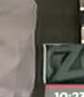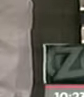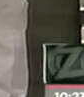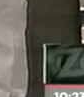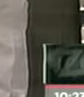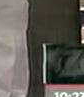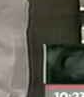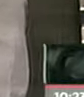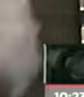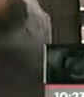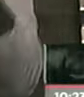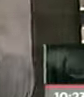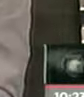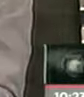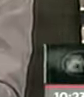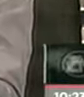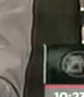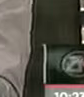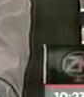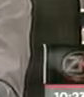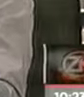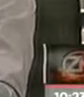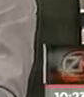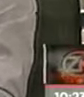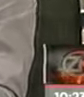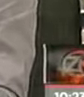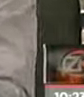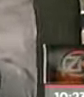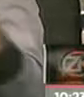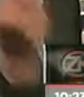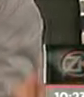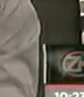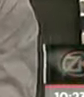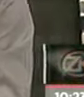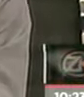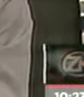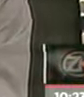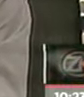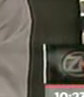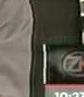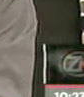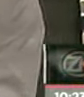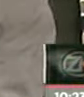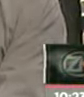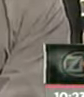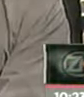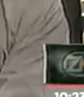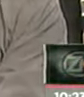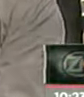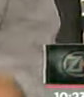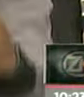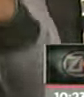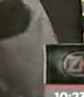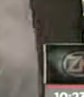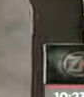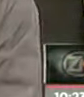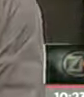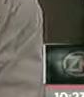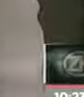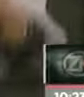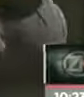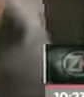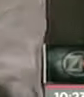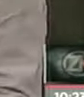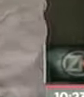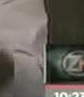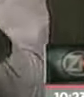que combatir. Estamos hablando de aquella gente que decidieron entregar activos de la República para